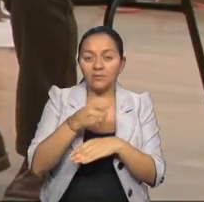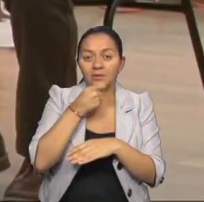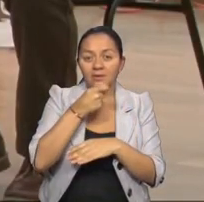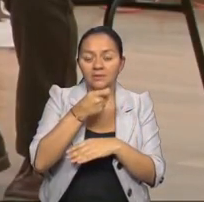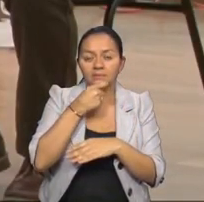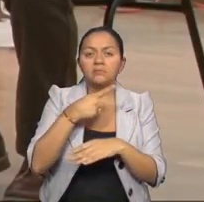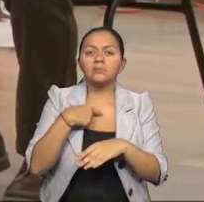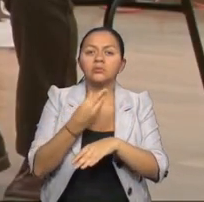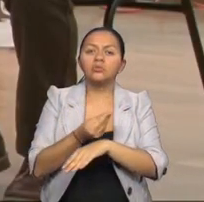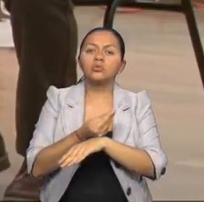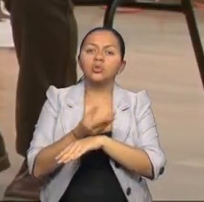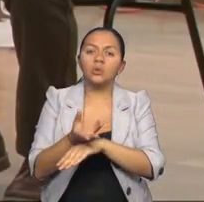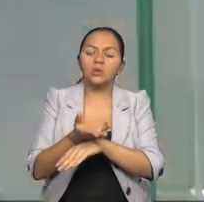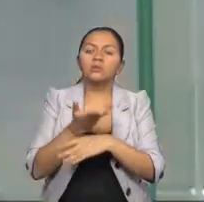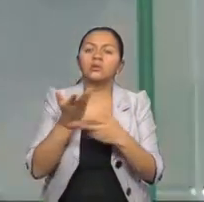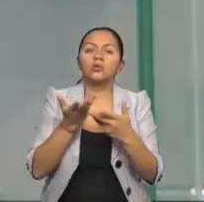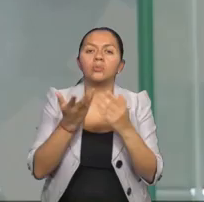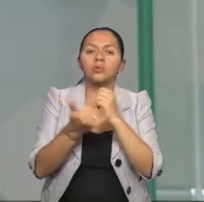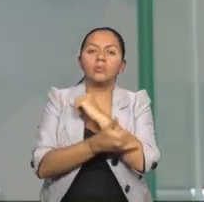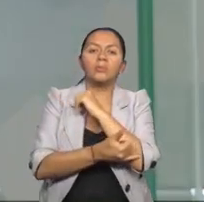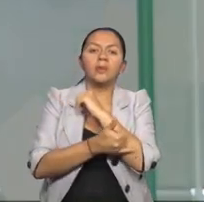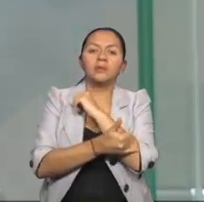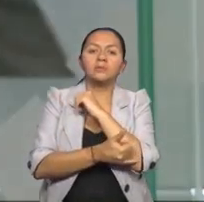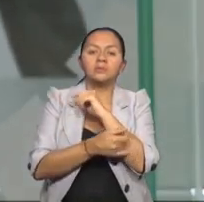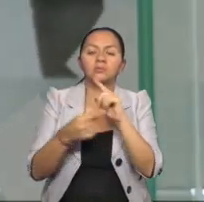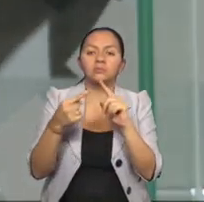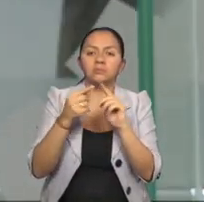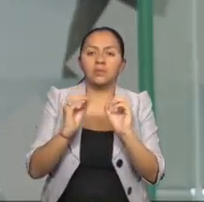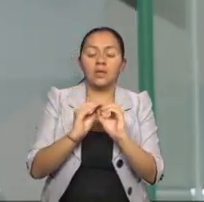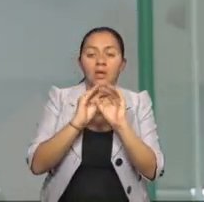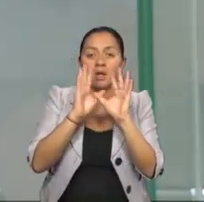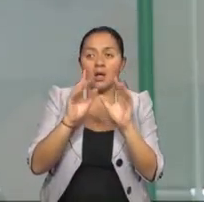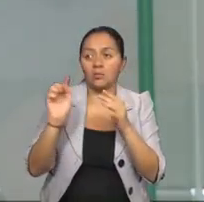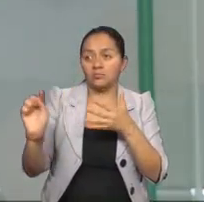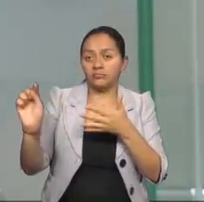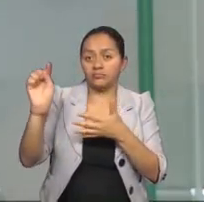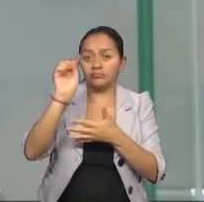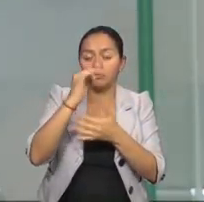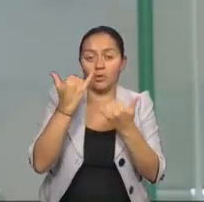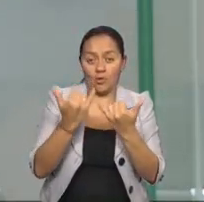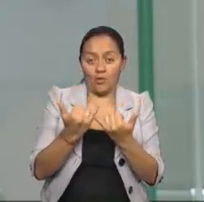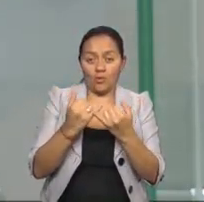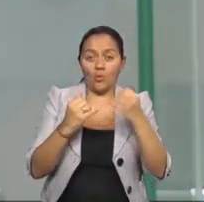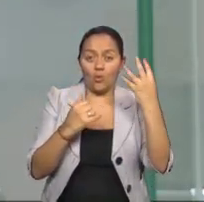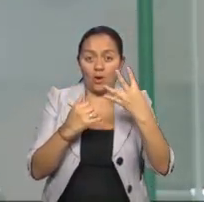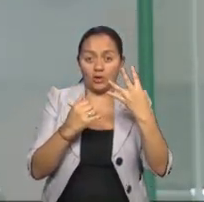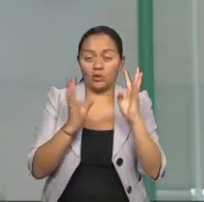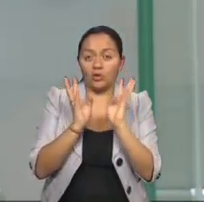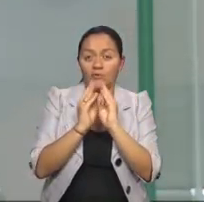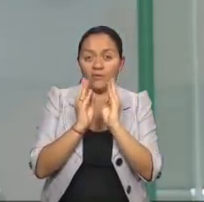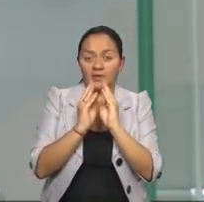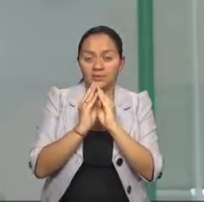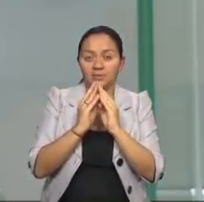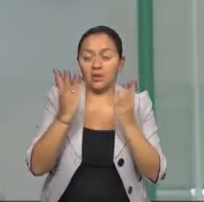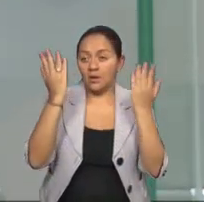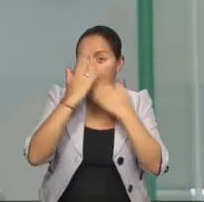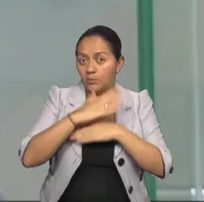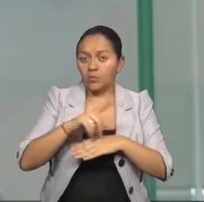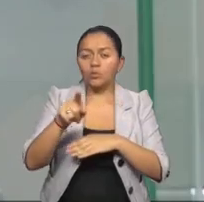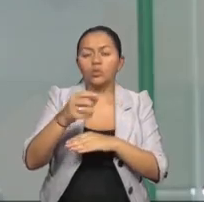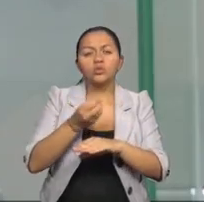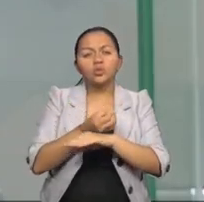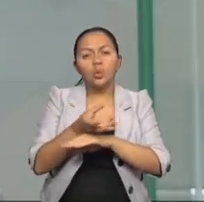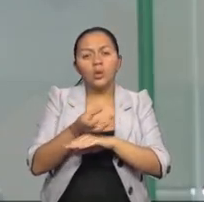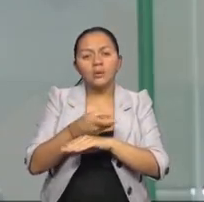recomendación harías a los países o parte de lo que salga de este evento para el ámbito